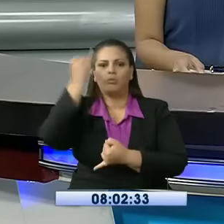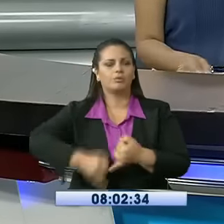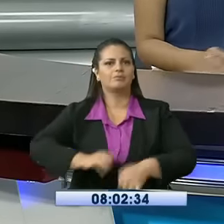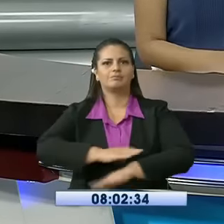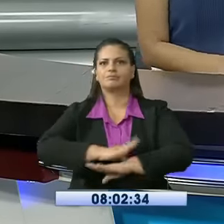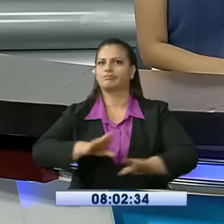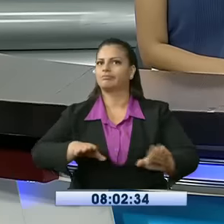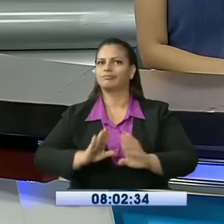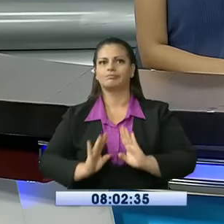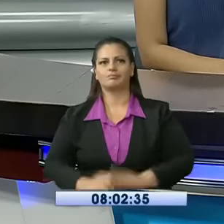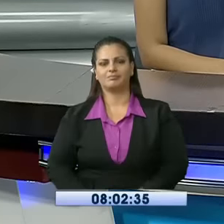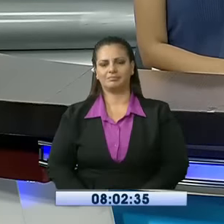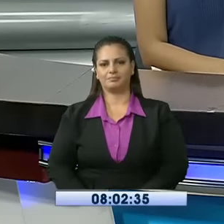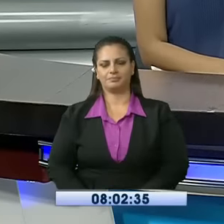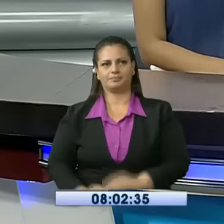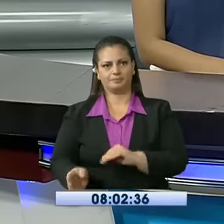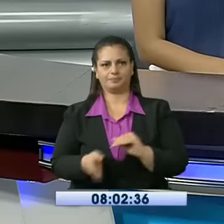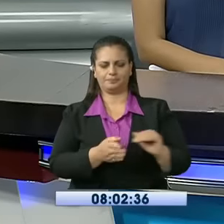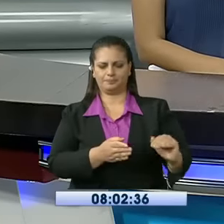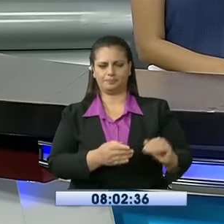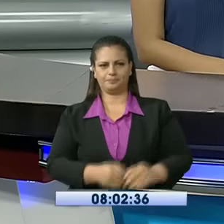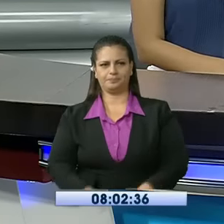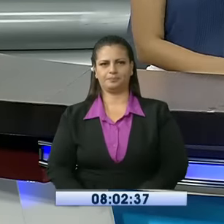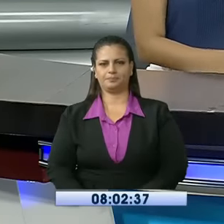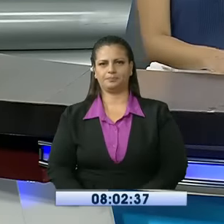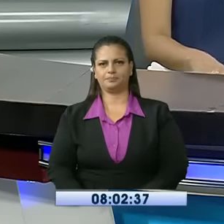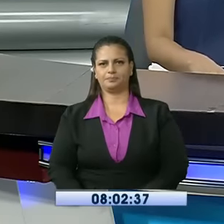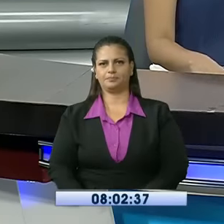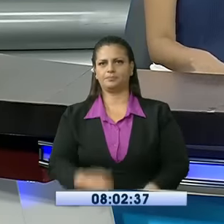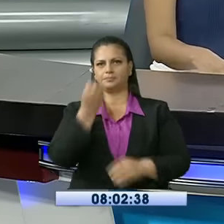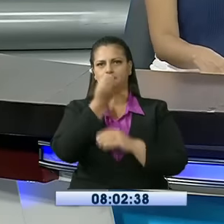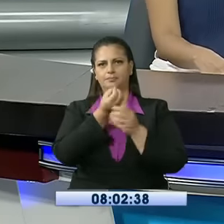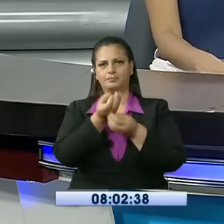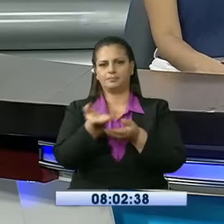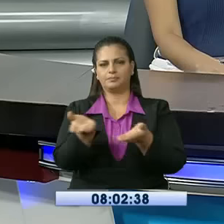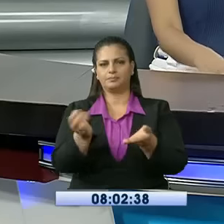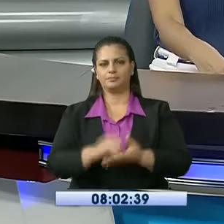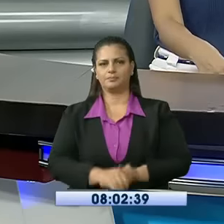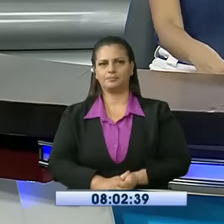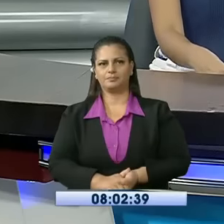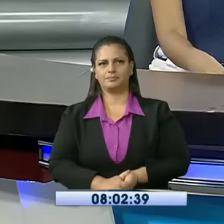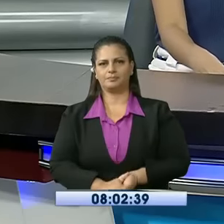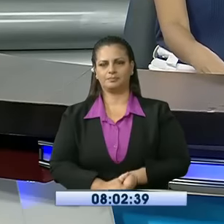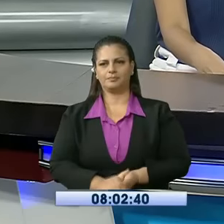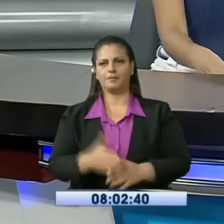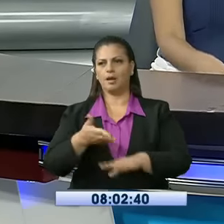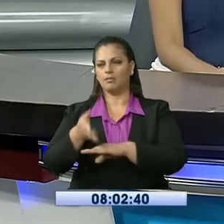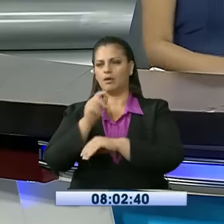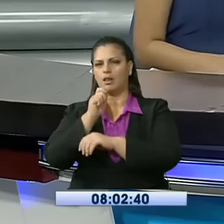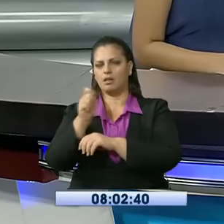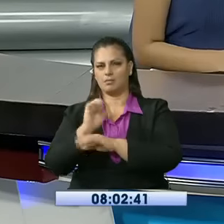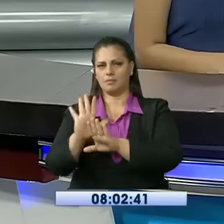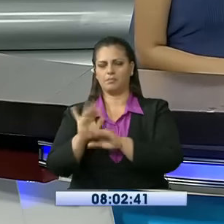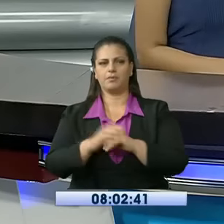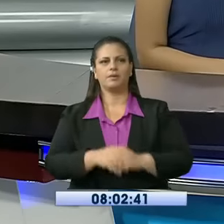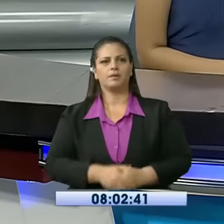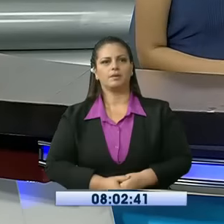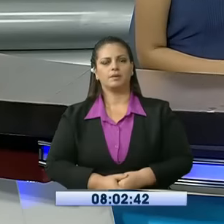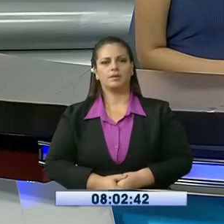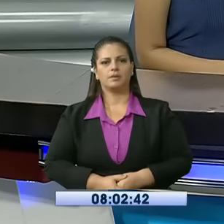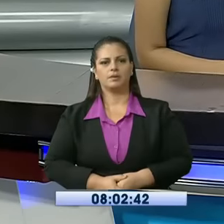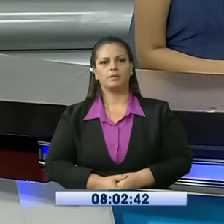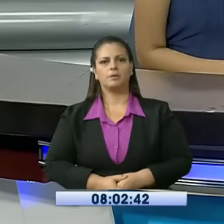madrina. Vamos con información. Venimos con información primero, ¿no? Claro. Muy bien, luego los enlaces con nuestros compañeros. Así es. Una vivienda que